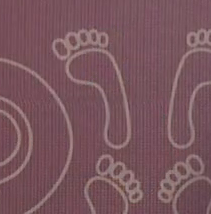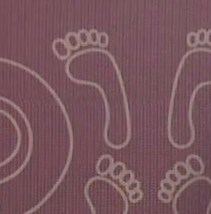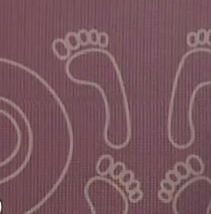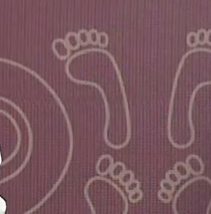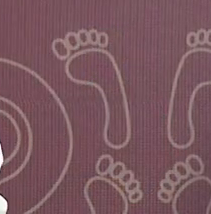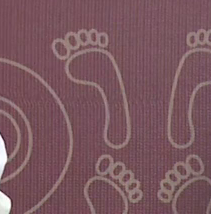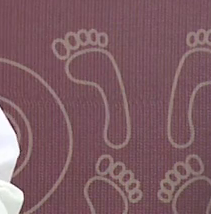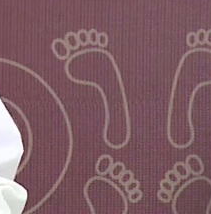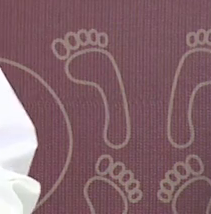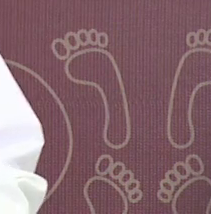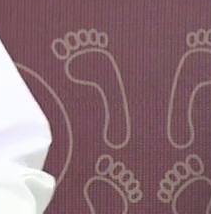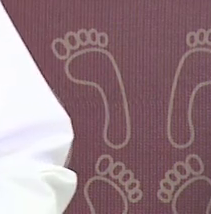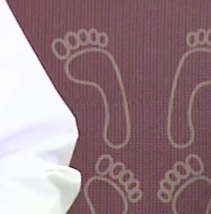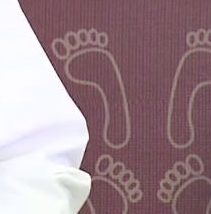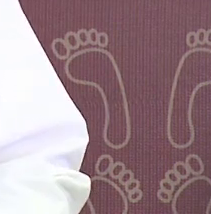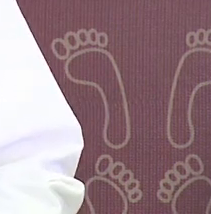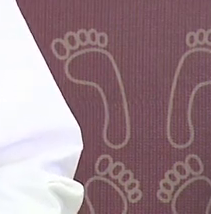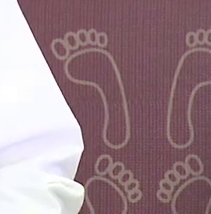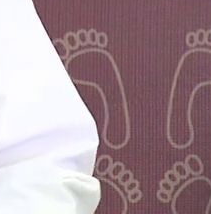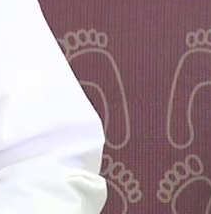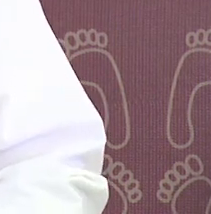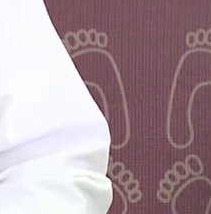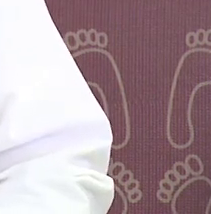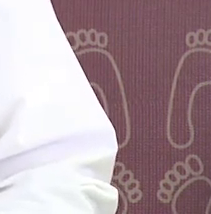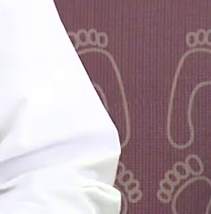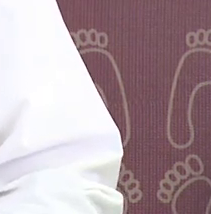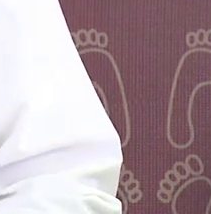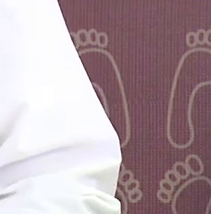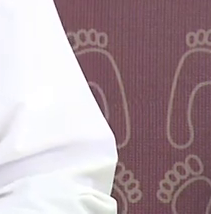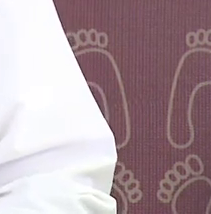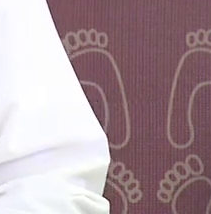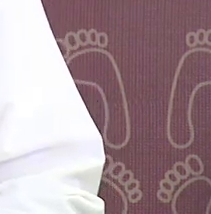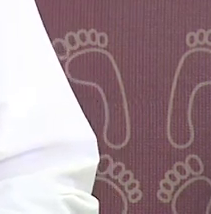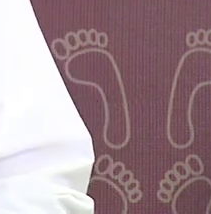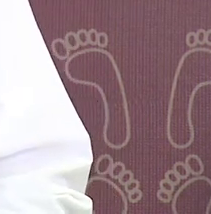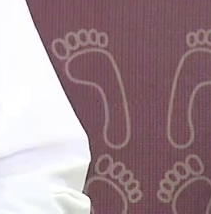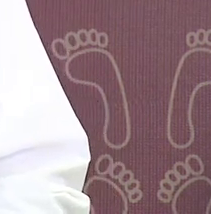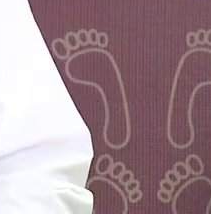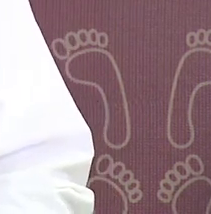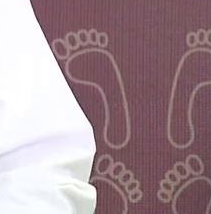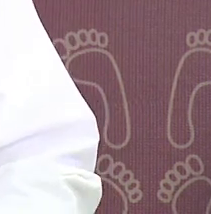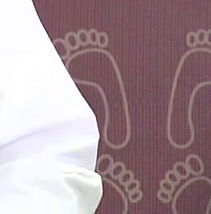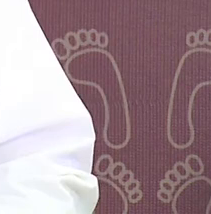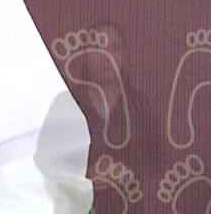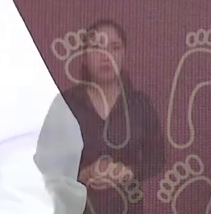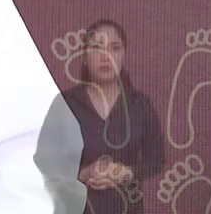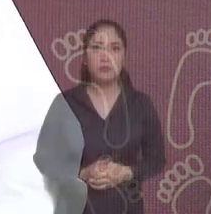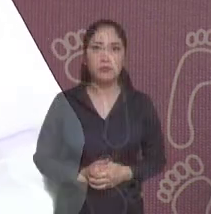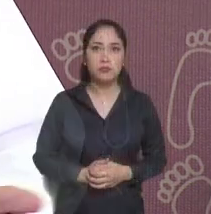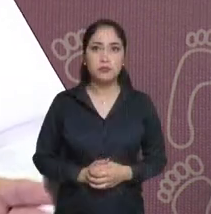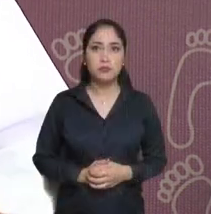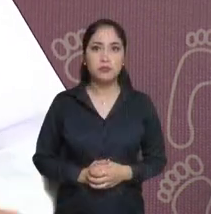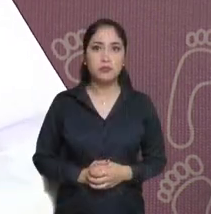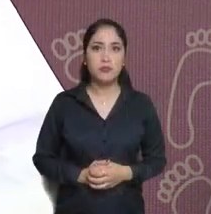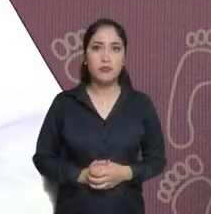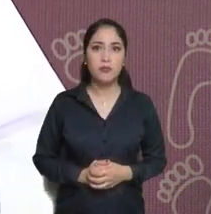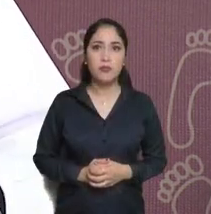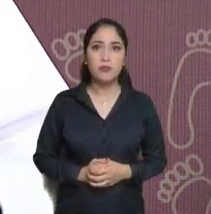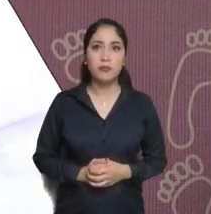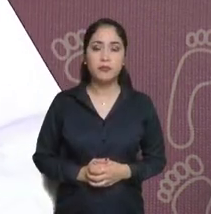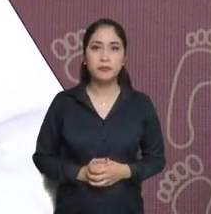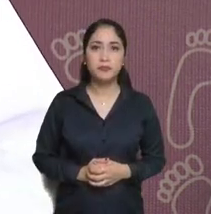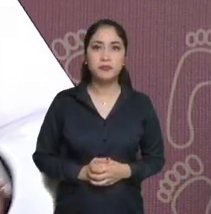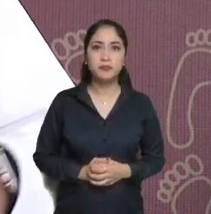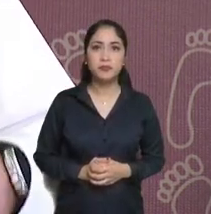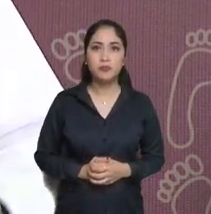tenías. Entonces, ahorita hay muchas facilidades para que nos actualicemos aquellos que tengamos alguna morosidad. Entonces,